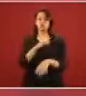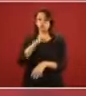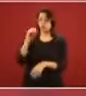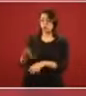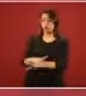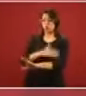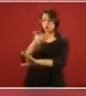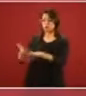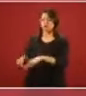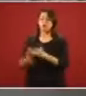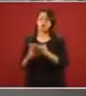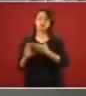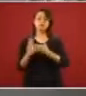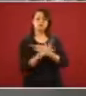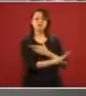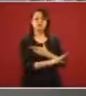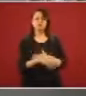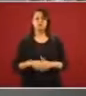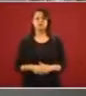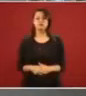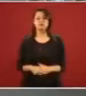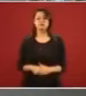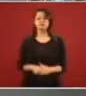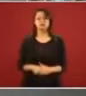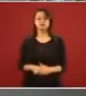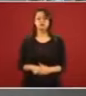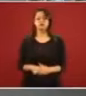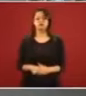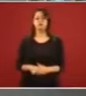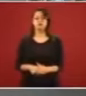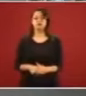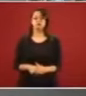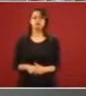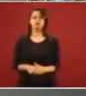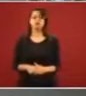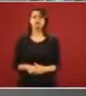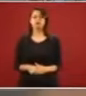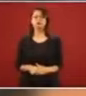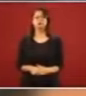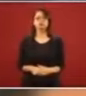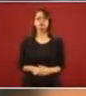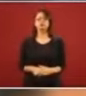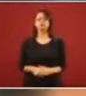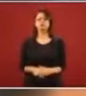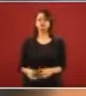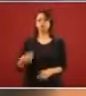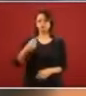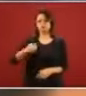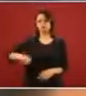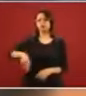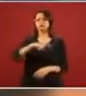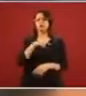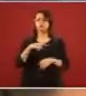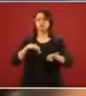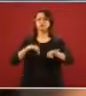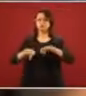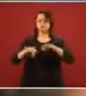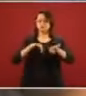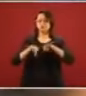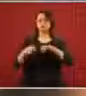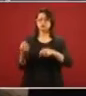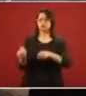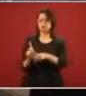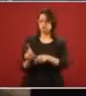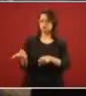trabajará con el fiscal Gertz Manero para armar una propuesta? Sí, estamos trabajando juntos todos los